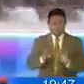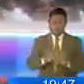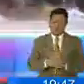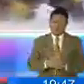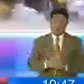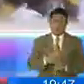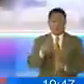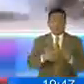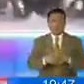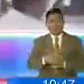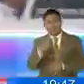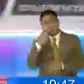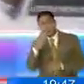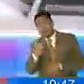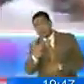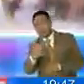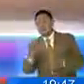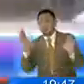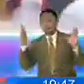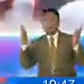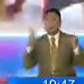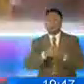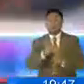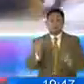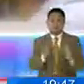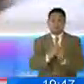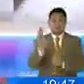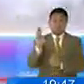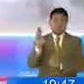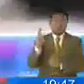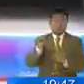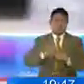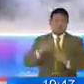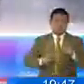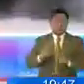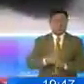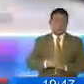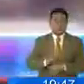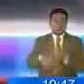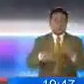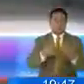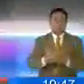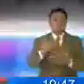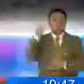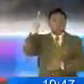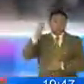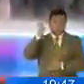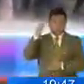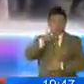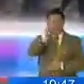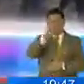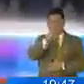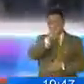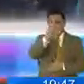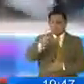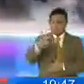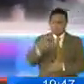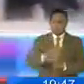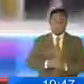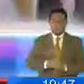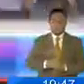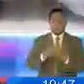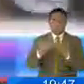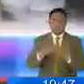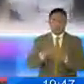paso, la ciudadanía miraba y aplaudía al candidato, quien junto a su esposa y a varios de sus coidearios llegaron hasta donde un aproximado de 1,000 simpatizantes lo esperaban